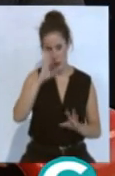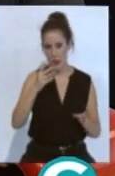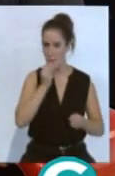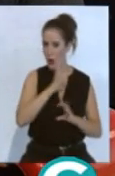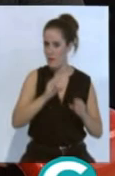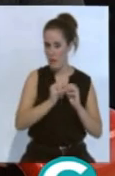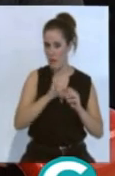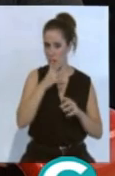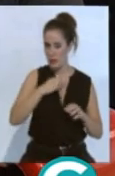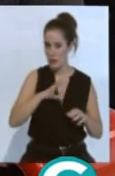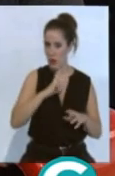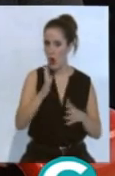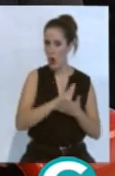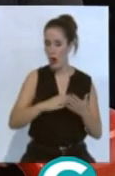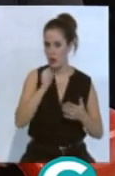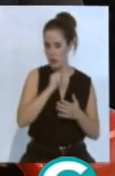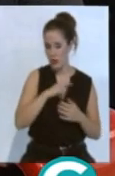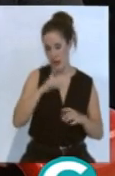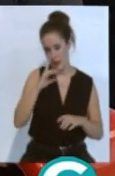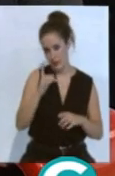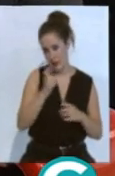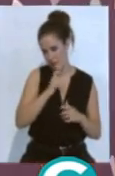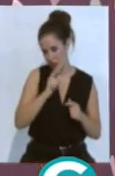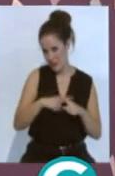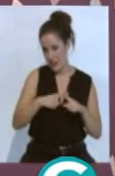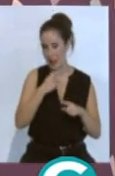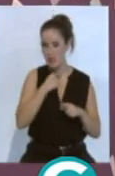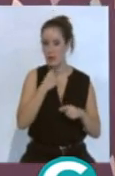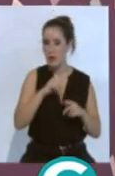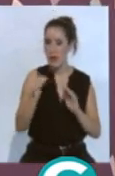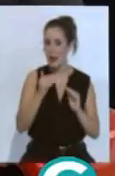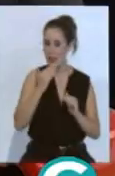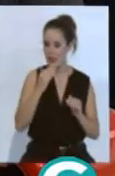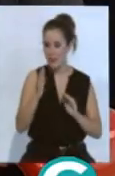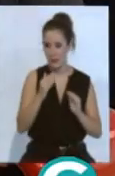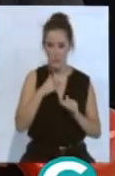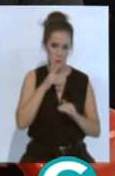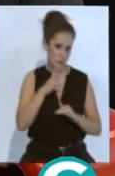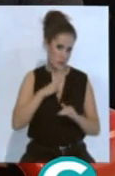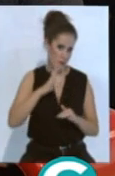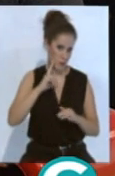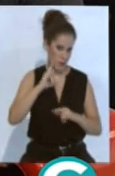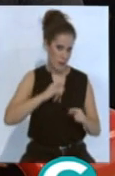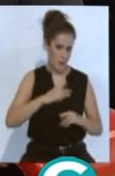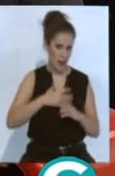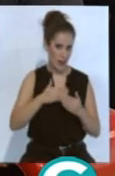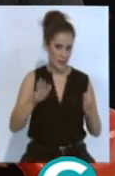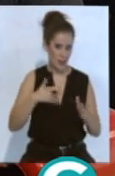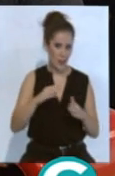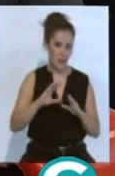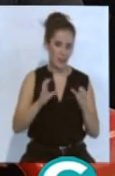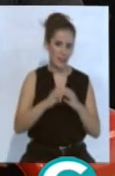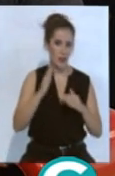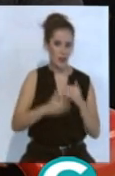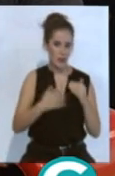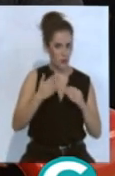manera posible, que es con sus coplas y con sus anécdotas. Gracias por este ratito. A ti. Y por favor, me llamáis para el estreno del Batallón Rebaná,